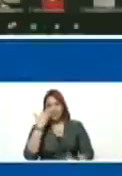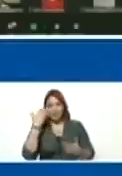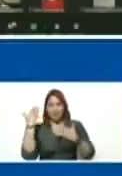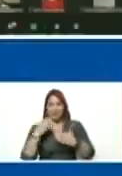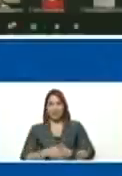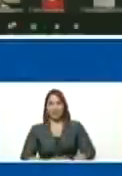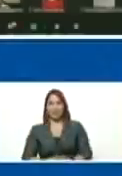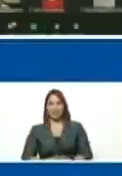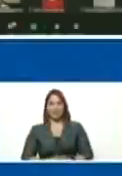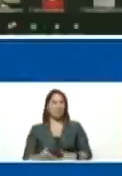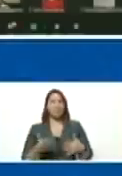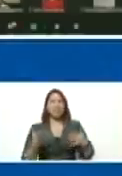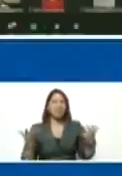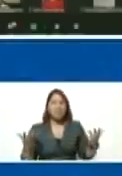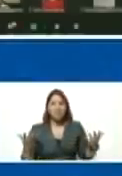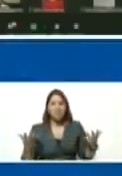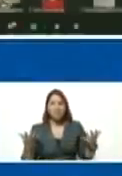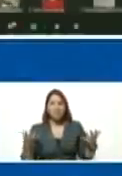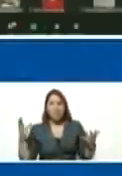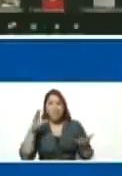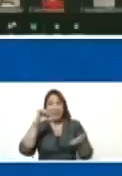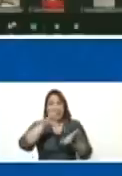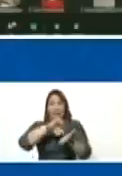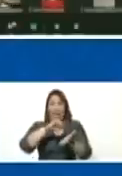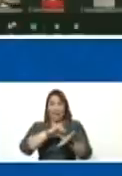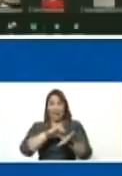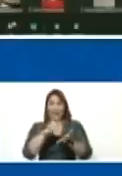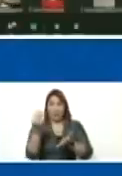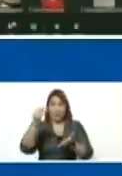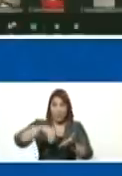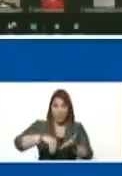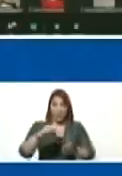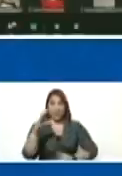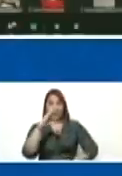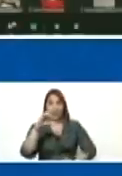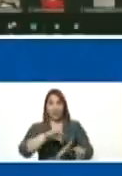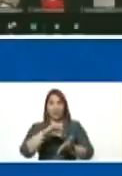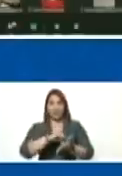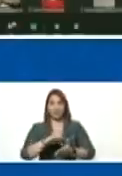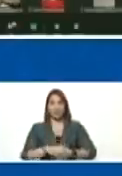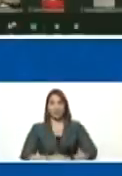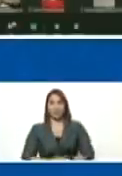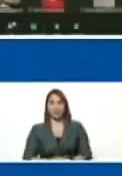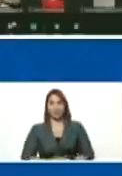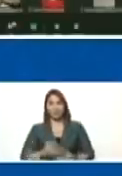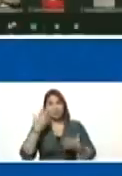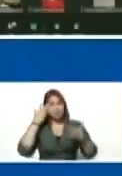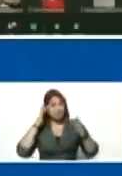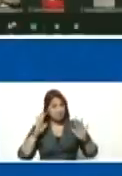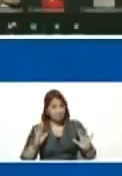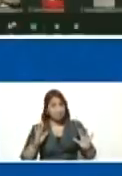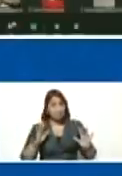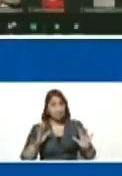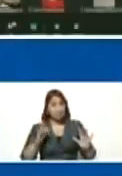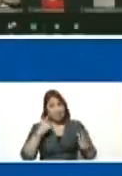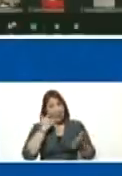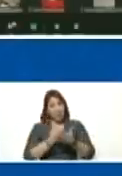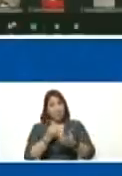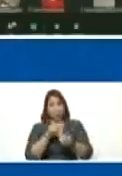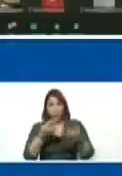¿Cómo? ¿Qué? Ah, perdón, incluyendo Caracas. Por si acaso, pues, para ver si estaban pilas